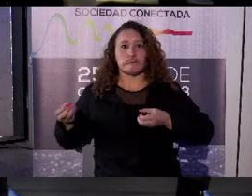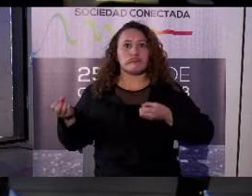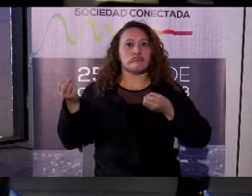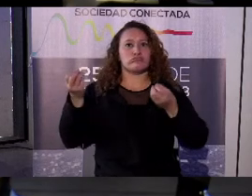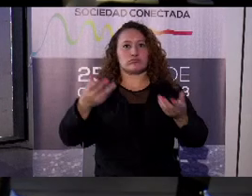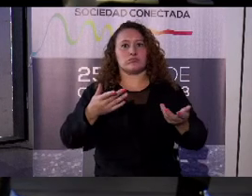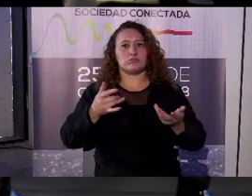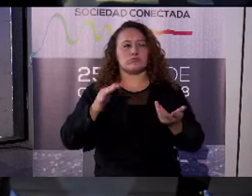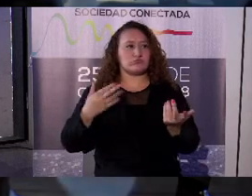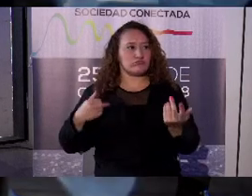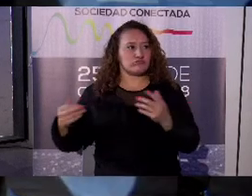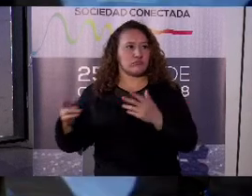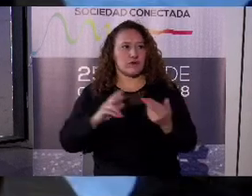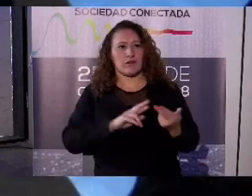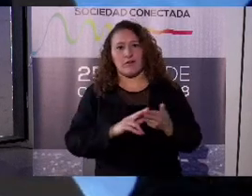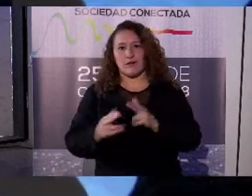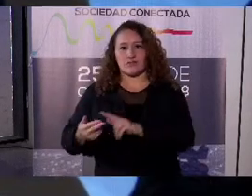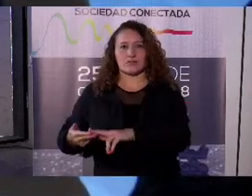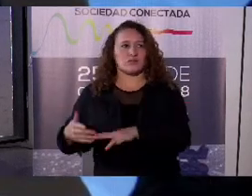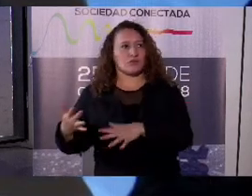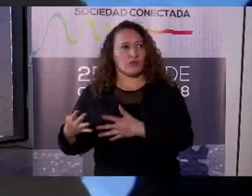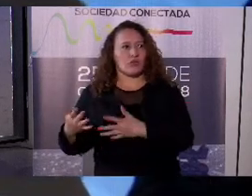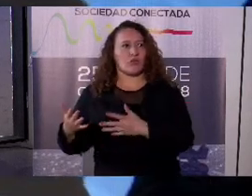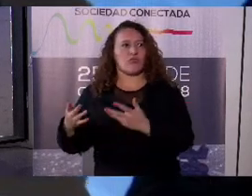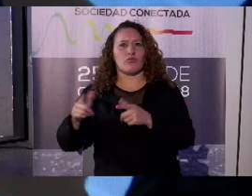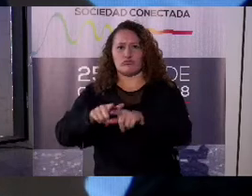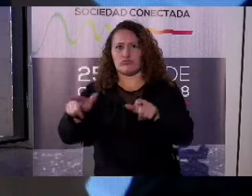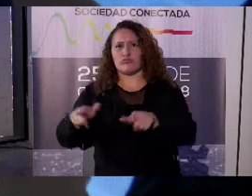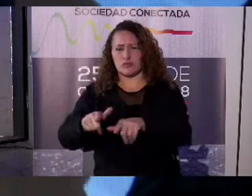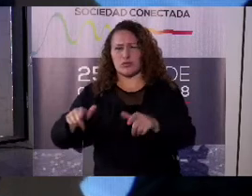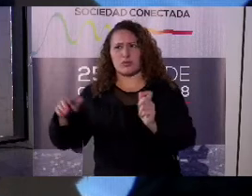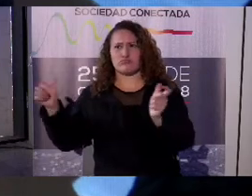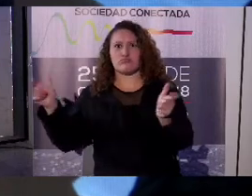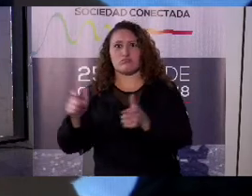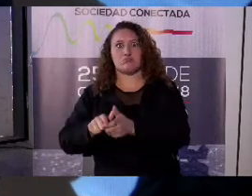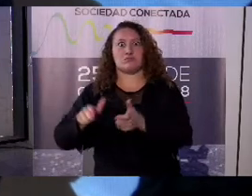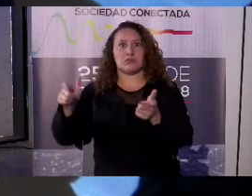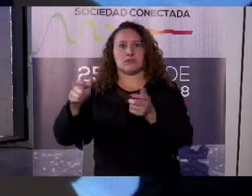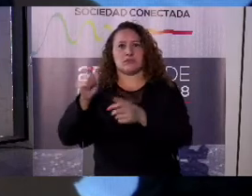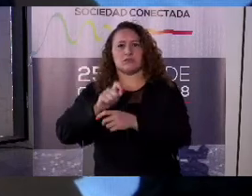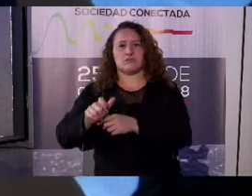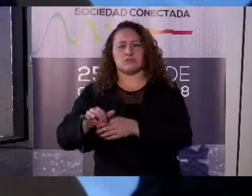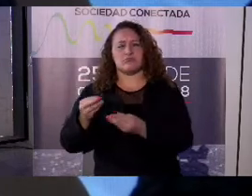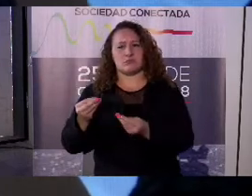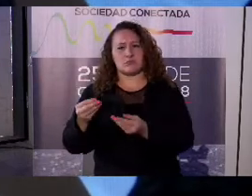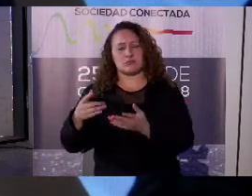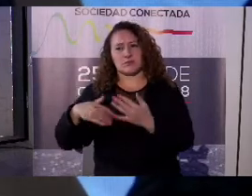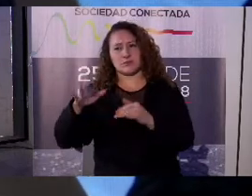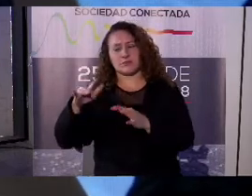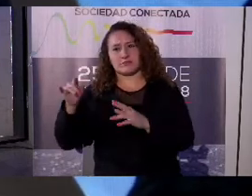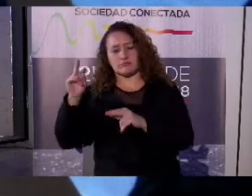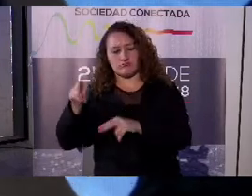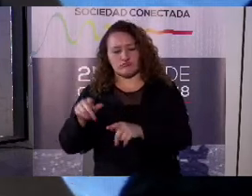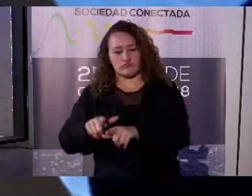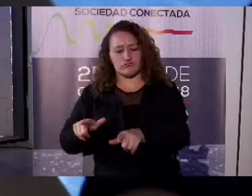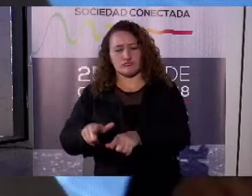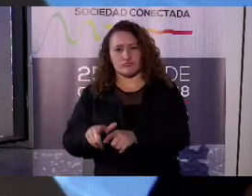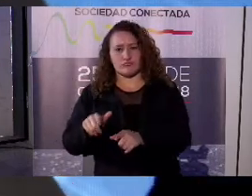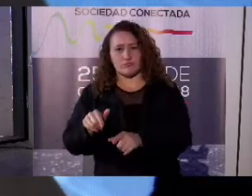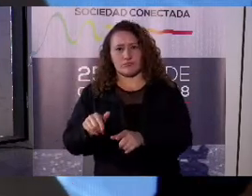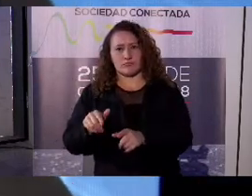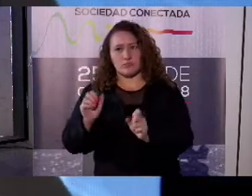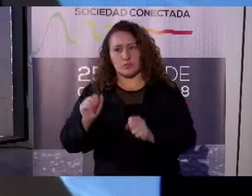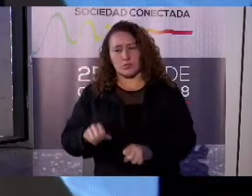eh vamos a correlacionar con sitios de altamente poblados para que estas radiobases en los sitios altamente poblados sean eh